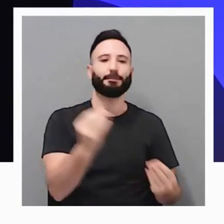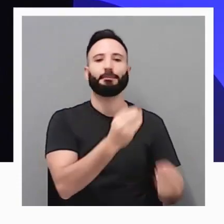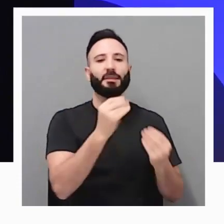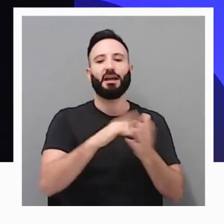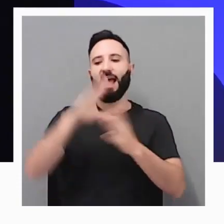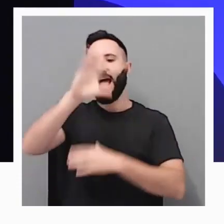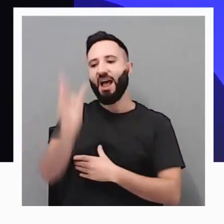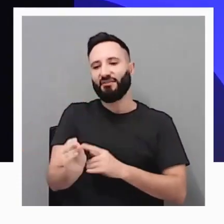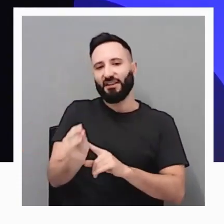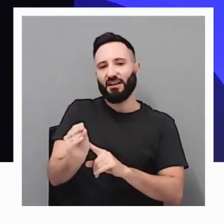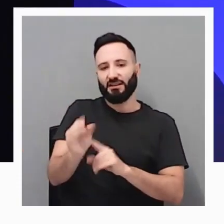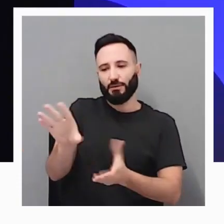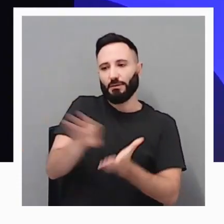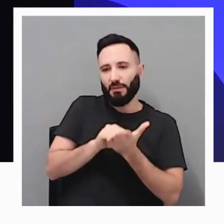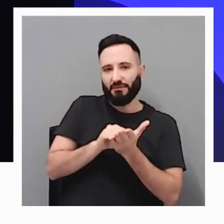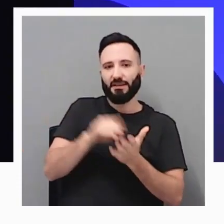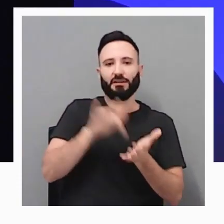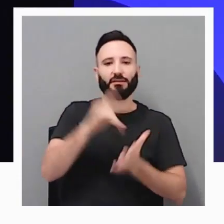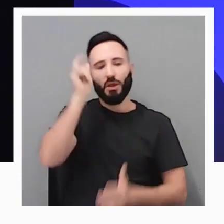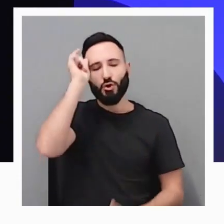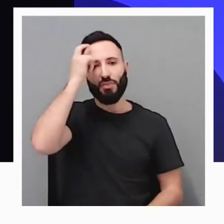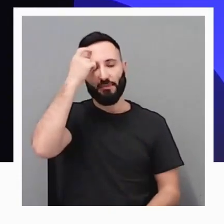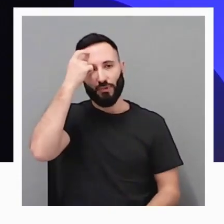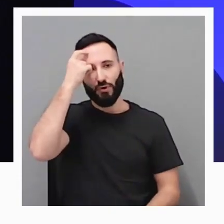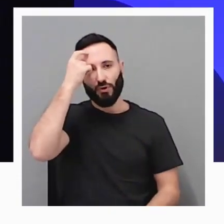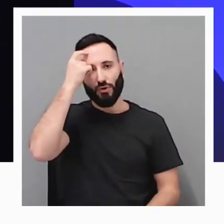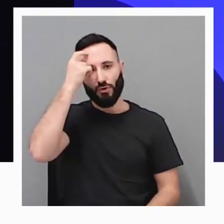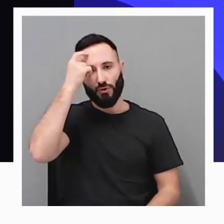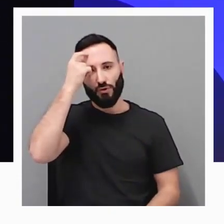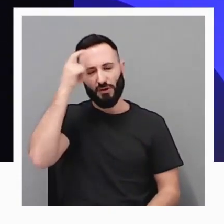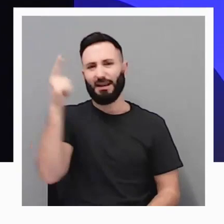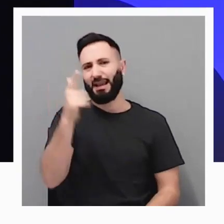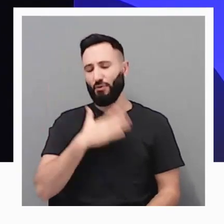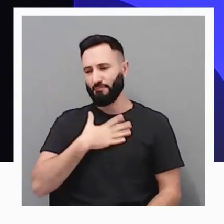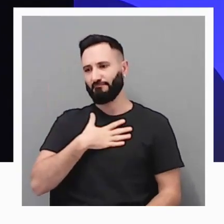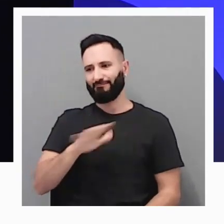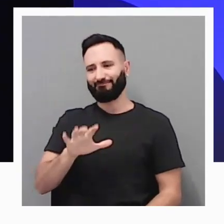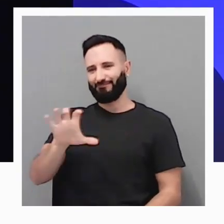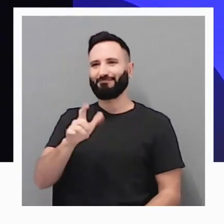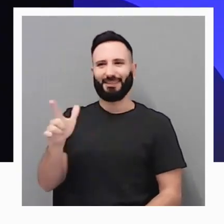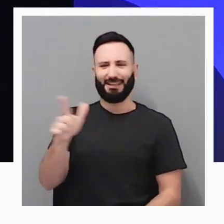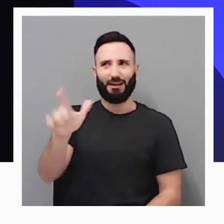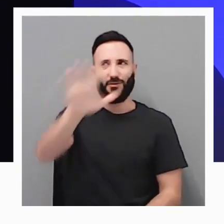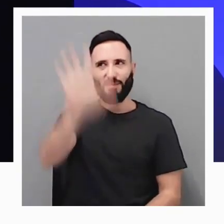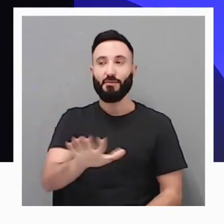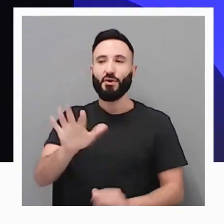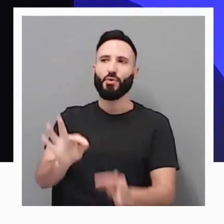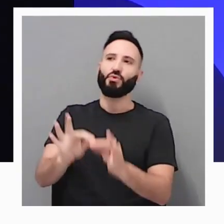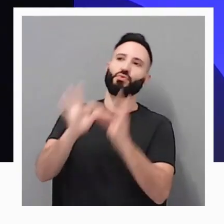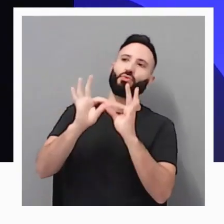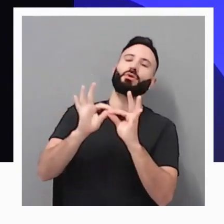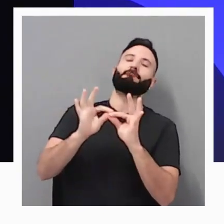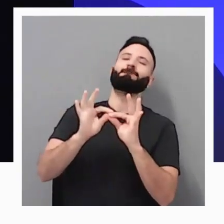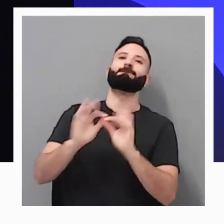Es Ubuntu, es un concepto raro para nosotros, pero es una inspiración que